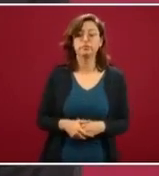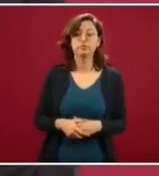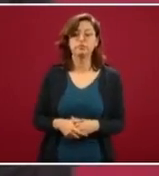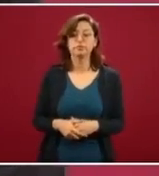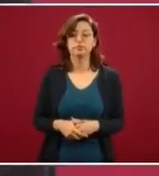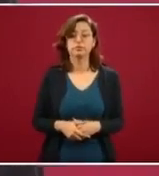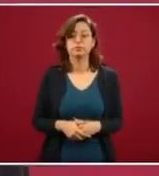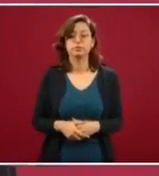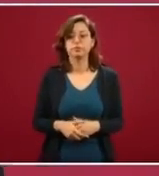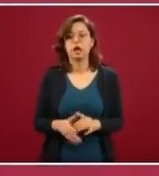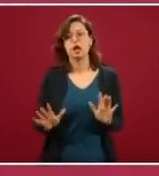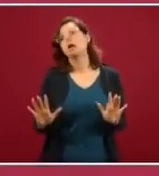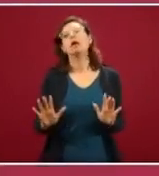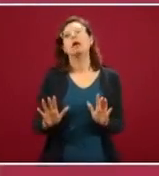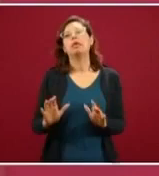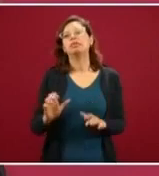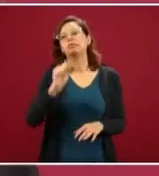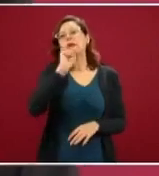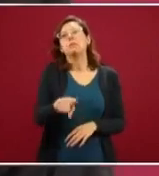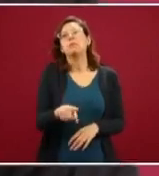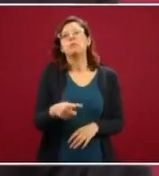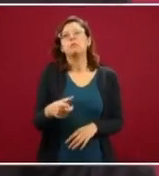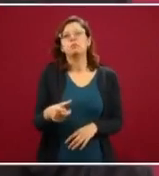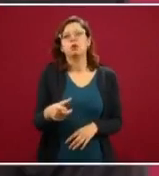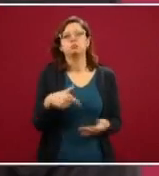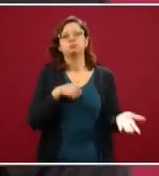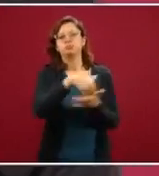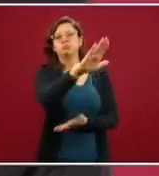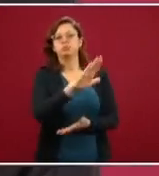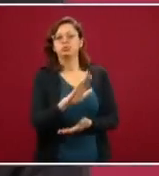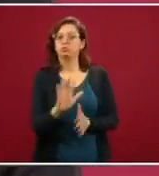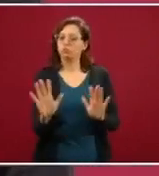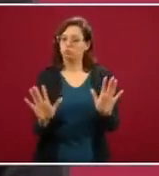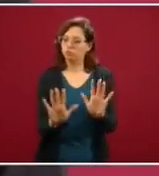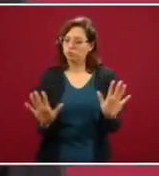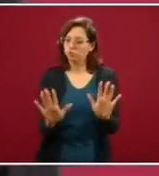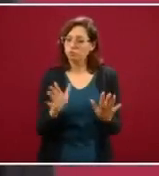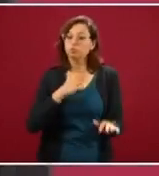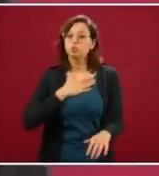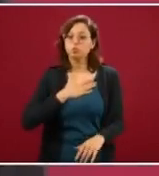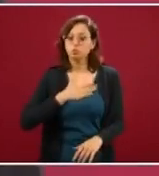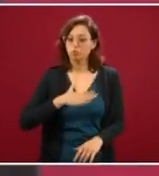no cometer ninguna injusticia, ¿sí?, sino ver quiénes